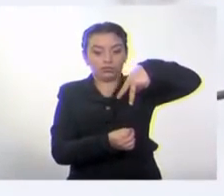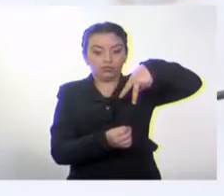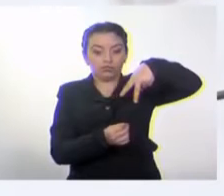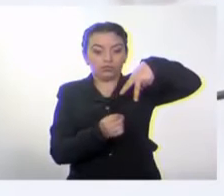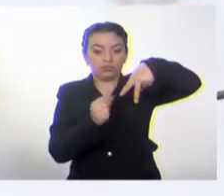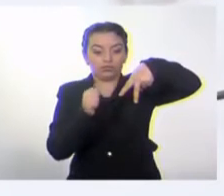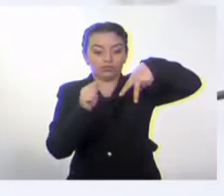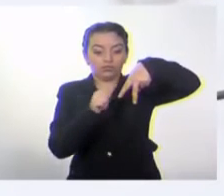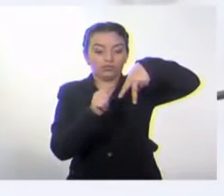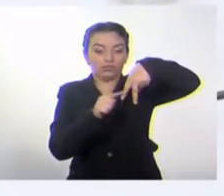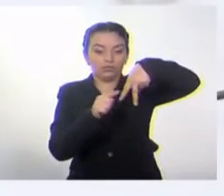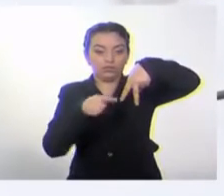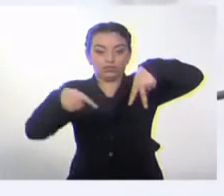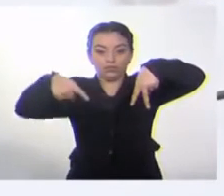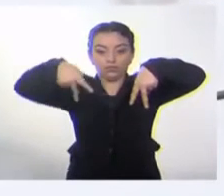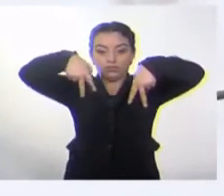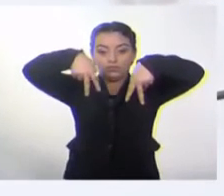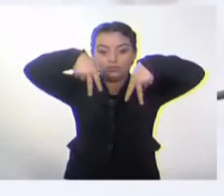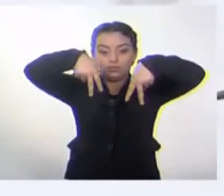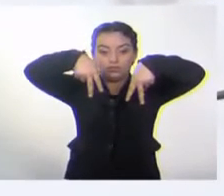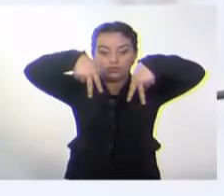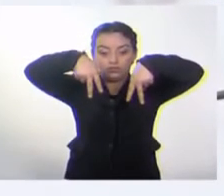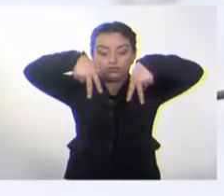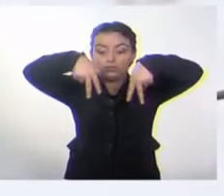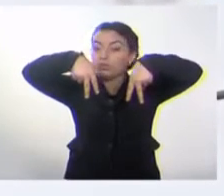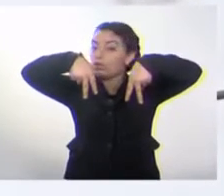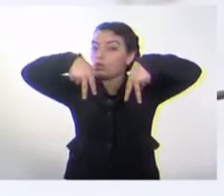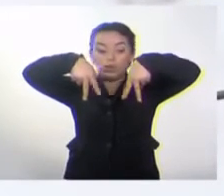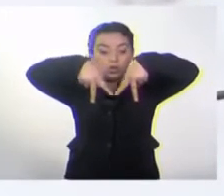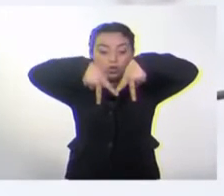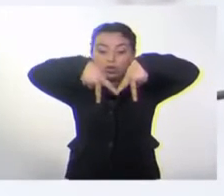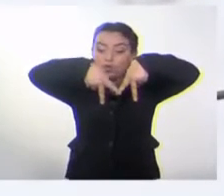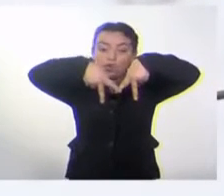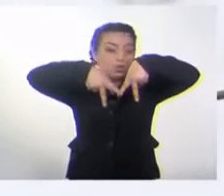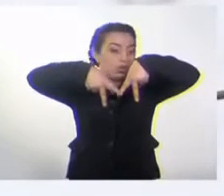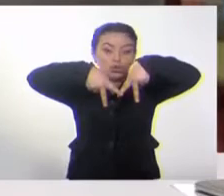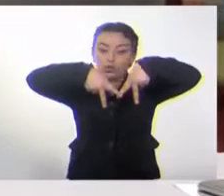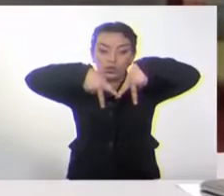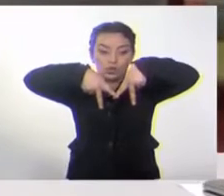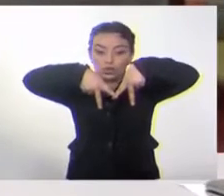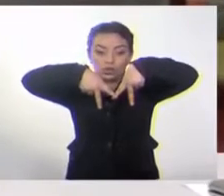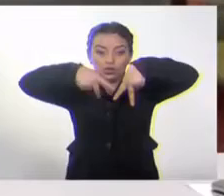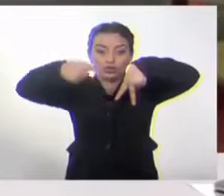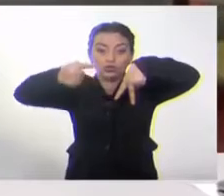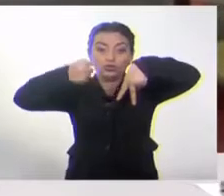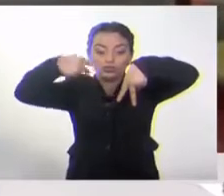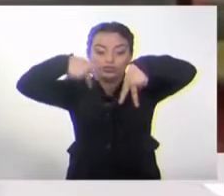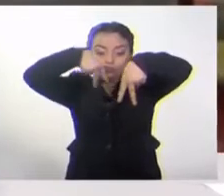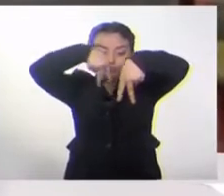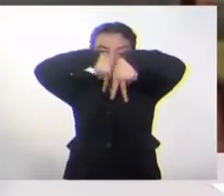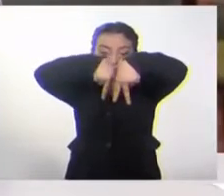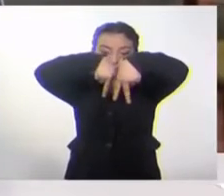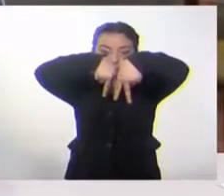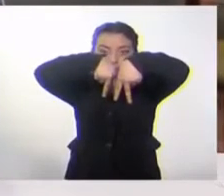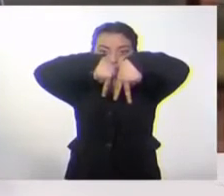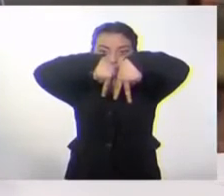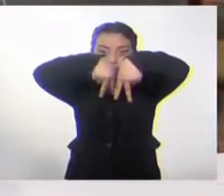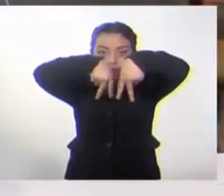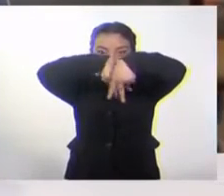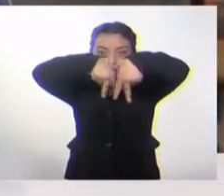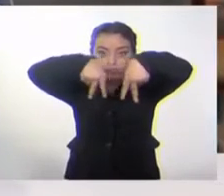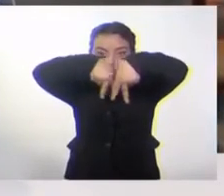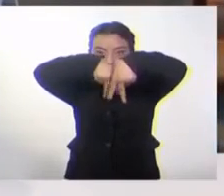LED verde justo a la par del LED rojo. De manera similar